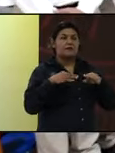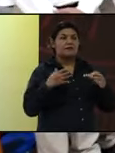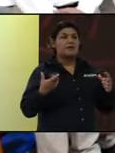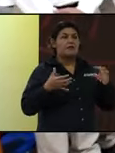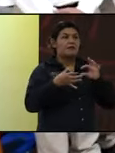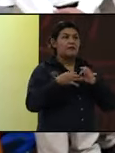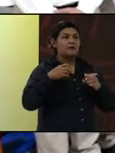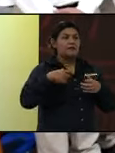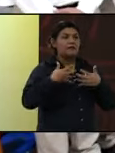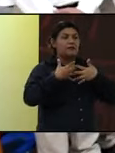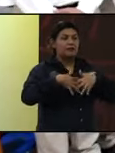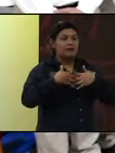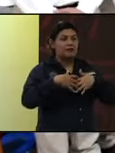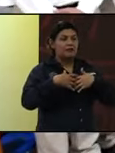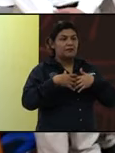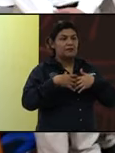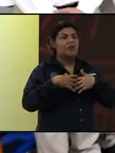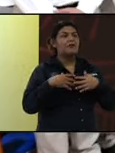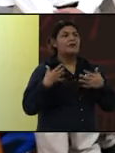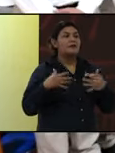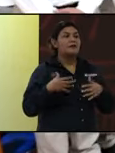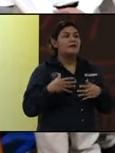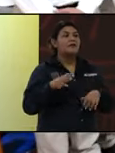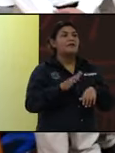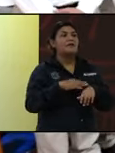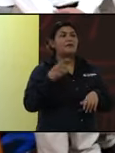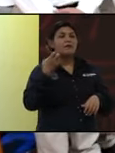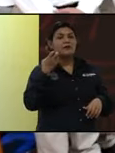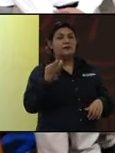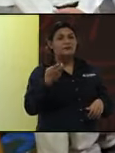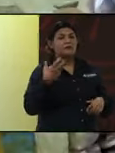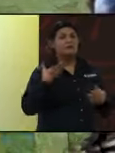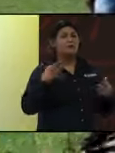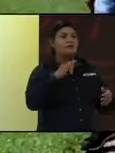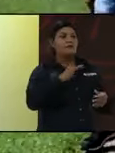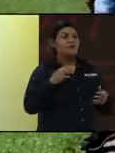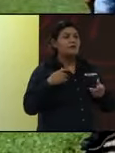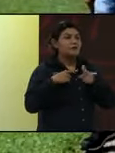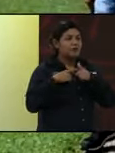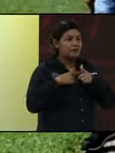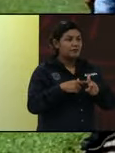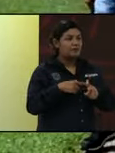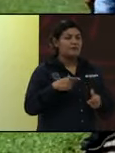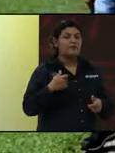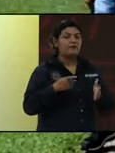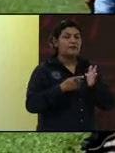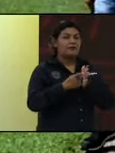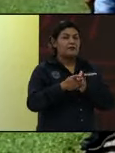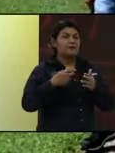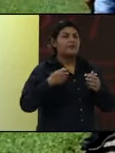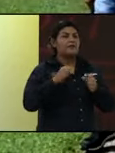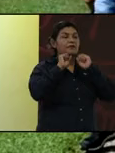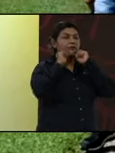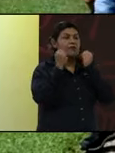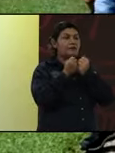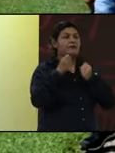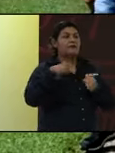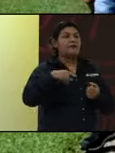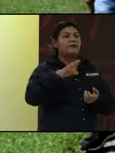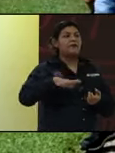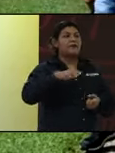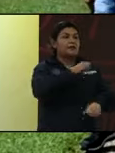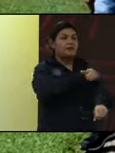el sector empresarial e industrial, porque de esa manera es como podemos avanzar en el desarrollo social de nuestro querido municipio de